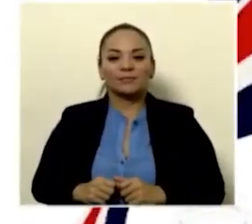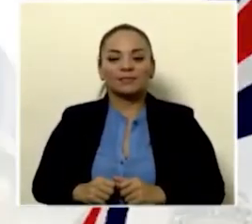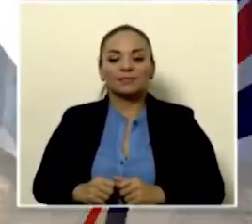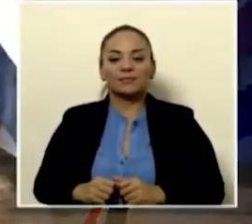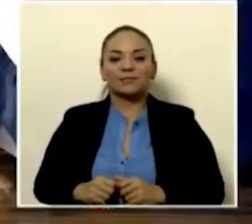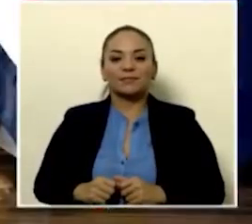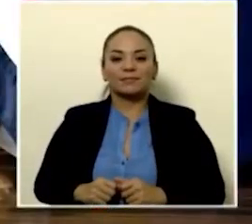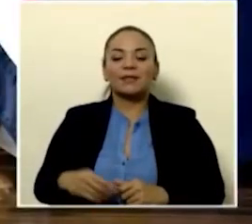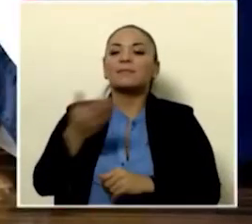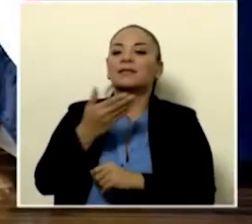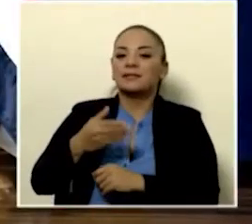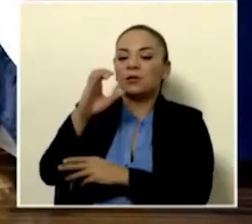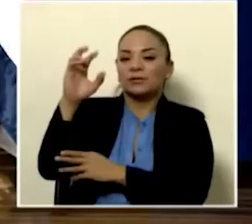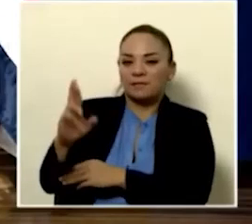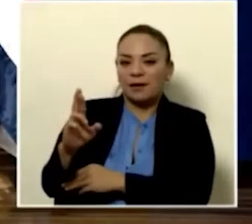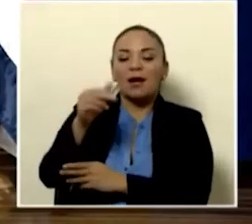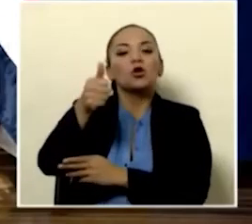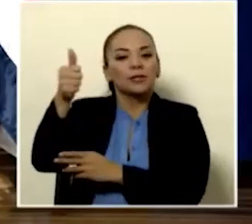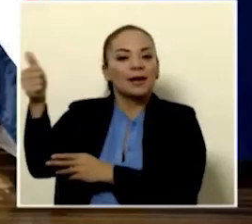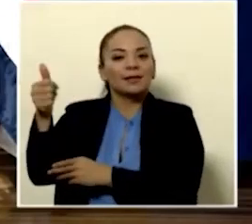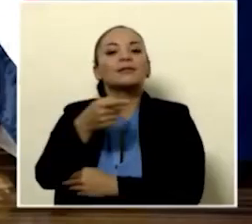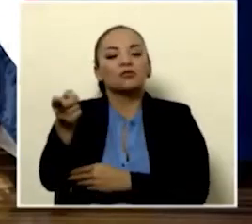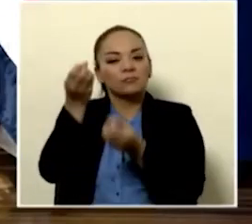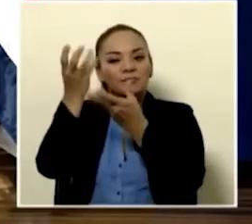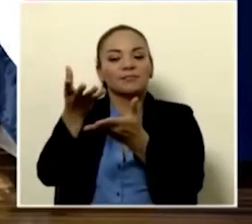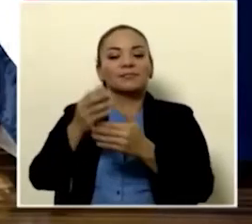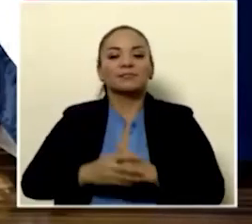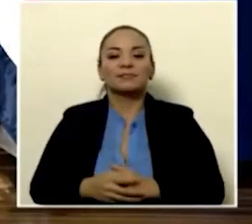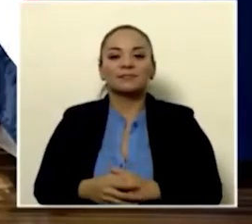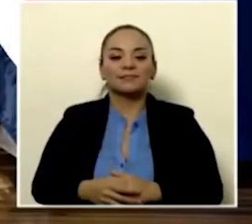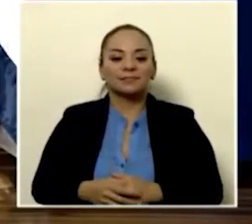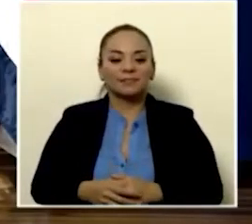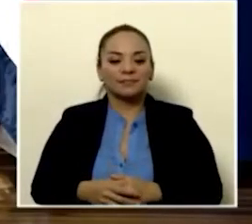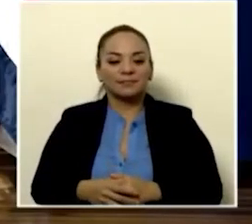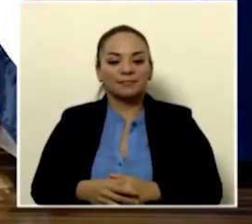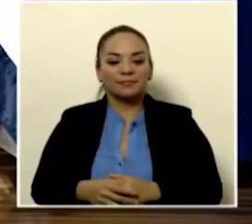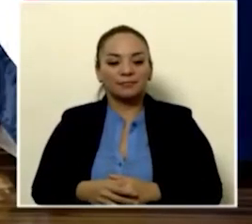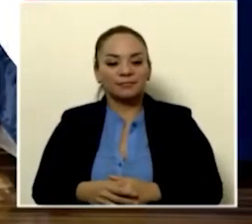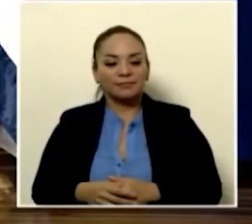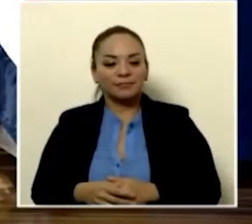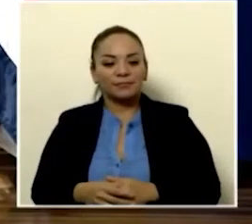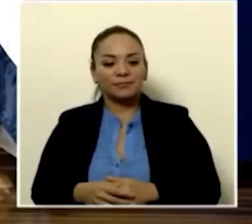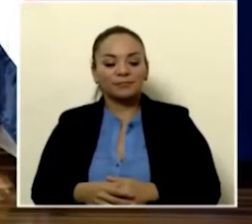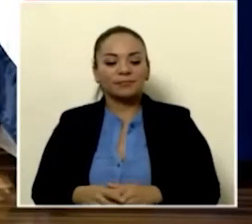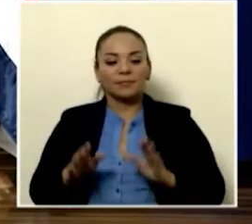El presidente de la República y los jerarcas nos amplían sobre este anuncio. Perdón,